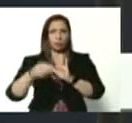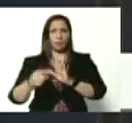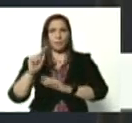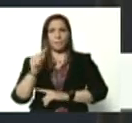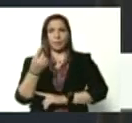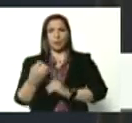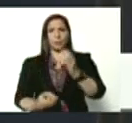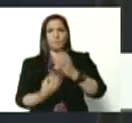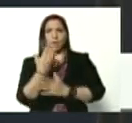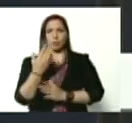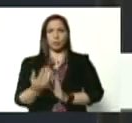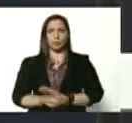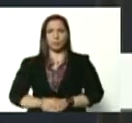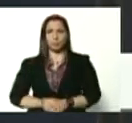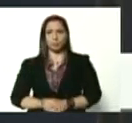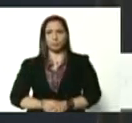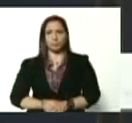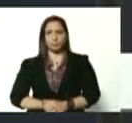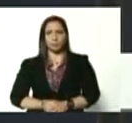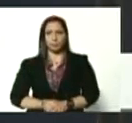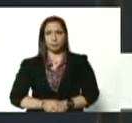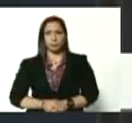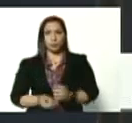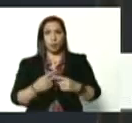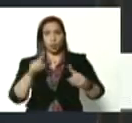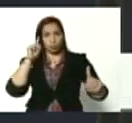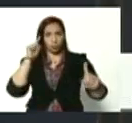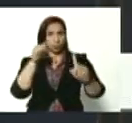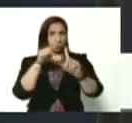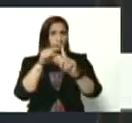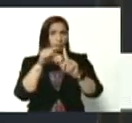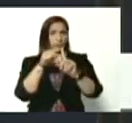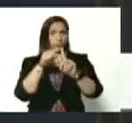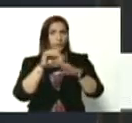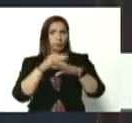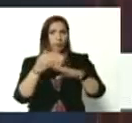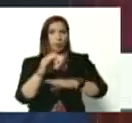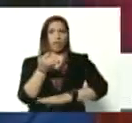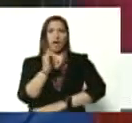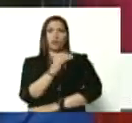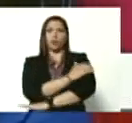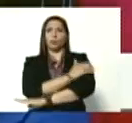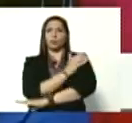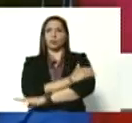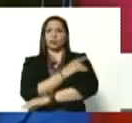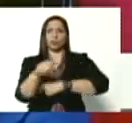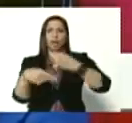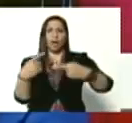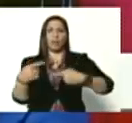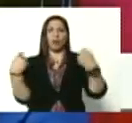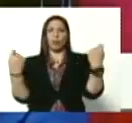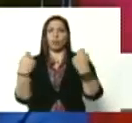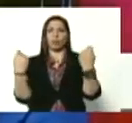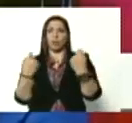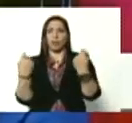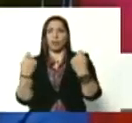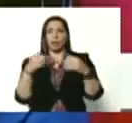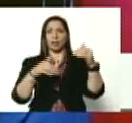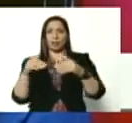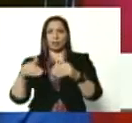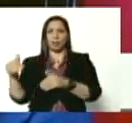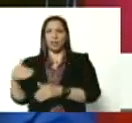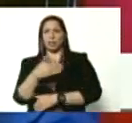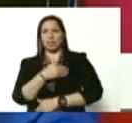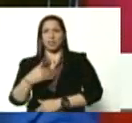primero de mayo y el otro reto porque hay una posición que cada jornada electoral la quiere convertir en un plebiscito